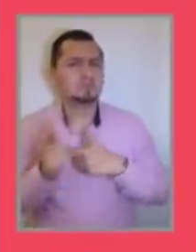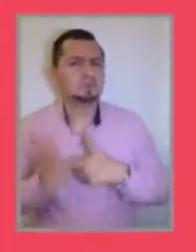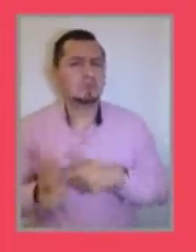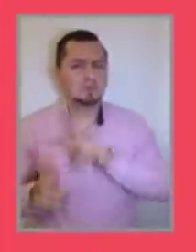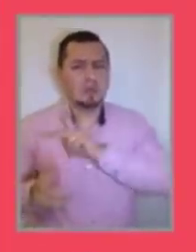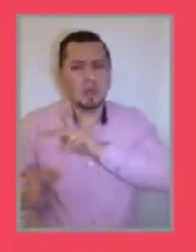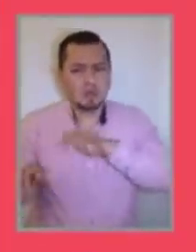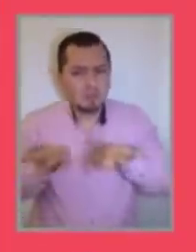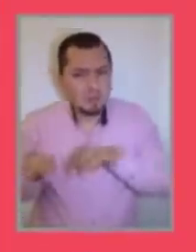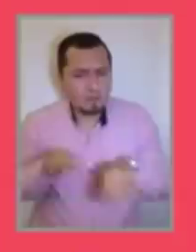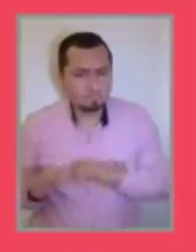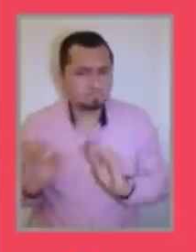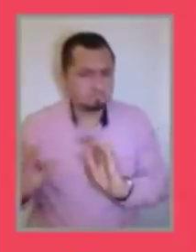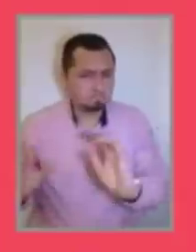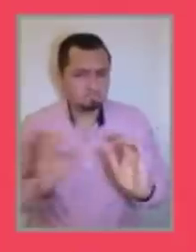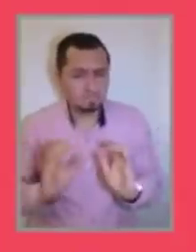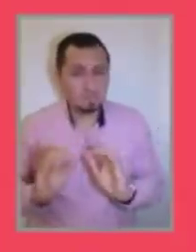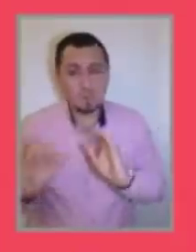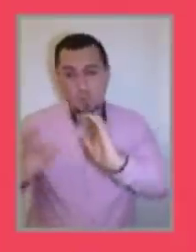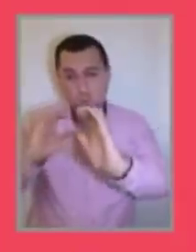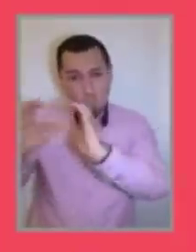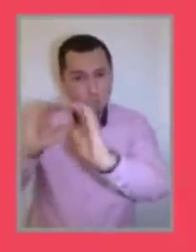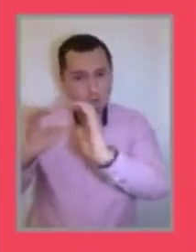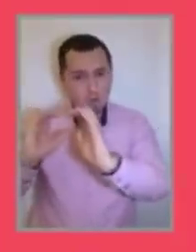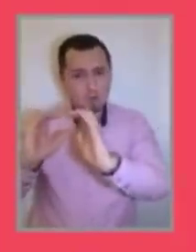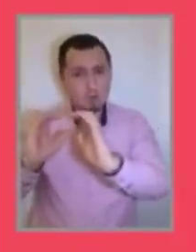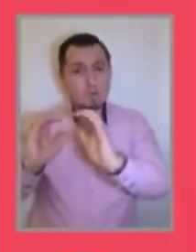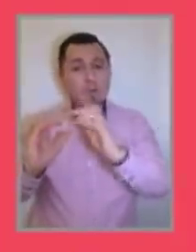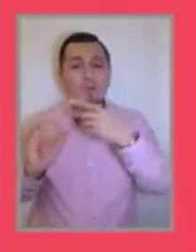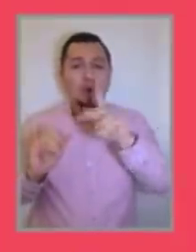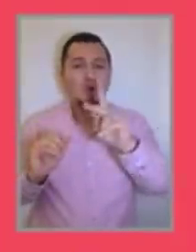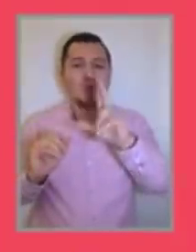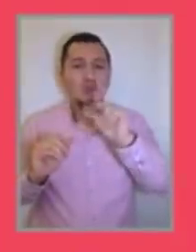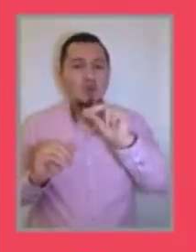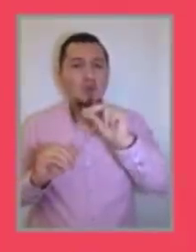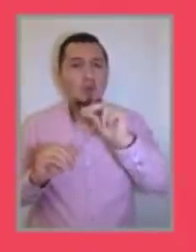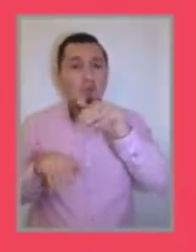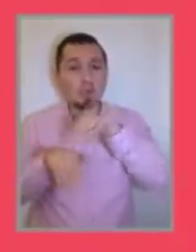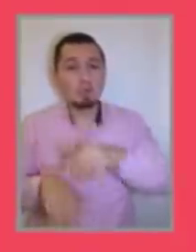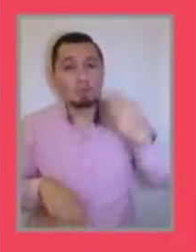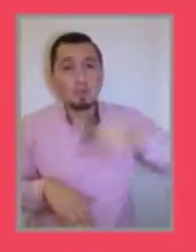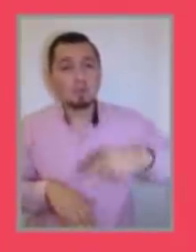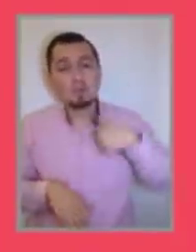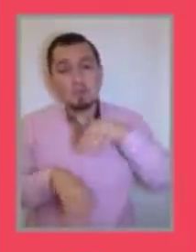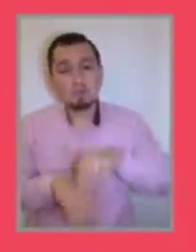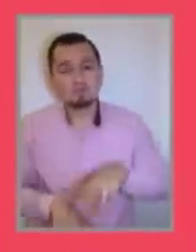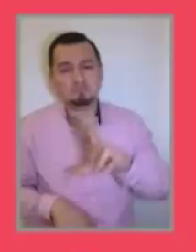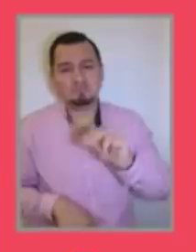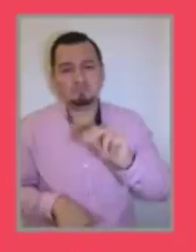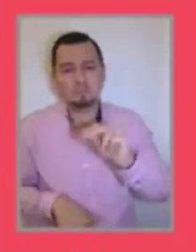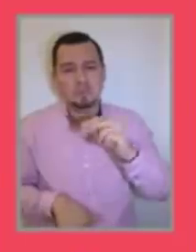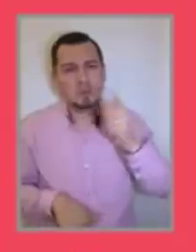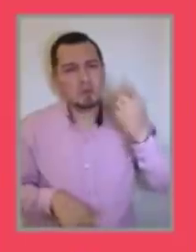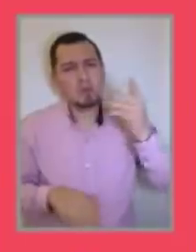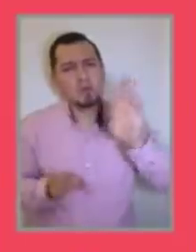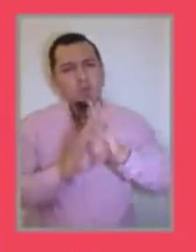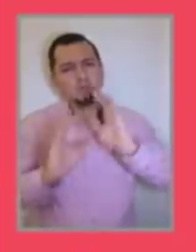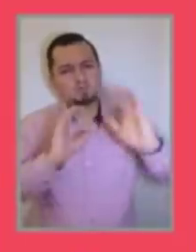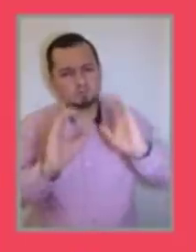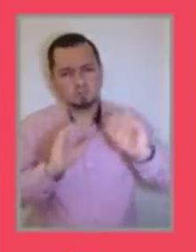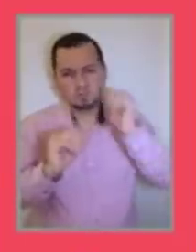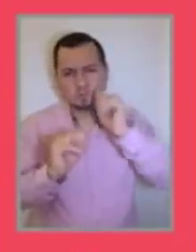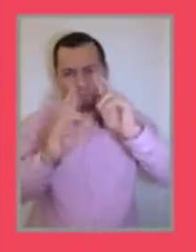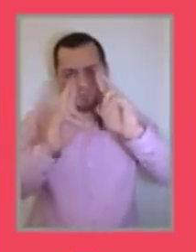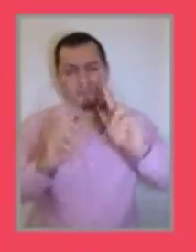seguido. Comunicación, no sometimiento. La última pregunta sobre el tema de